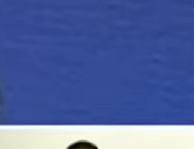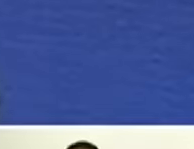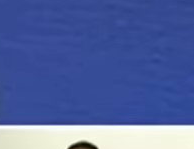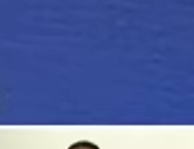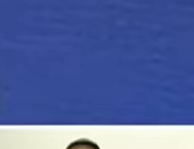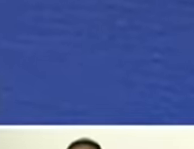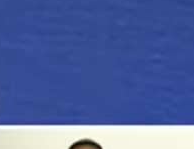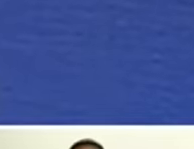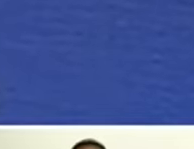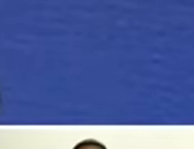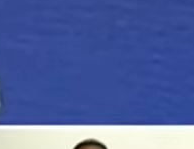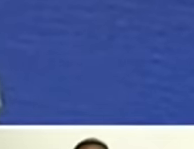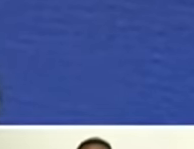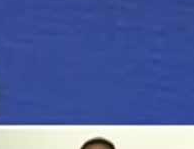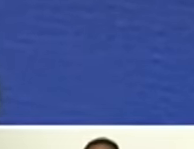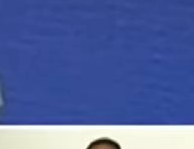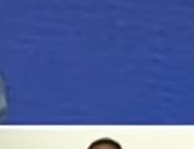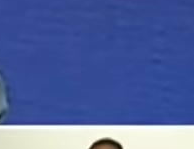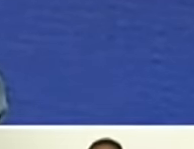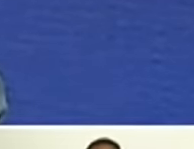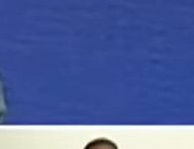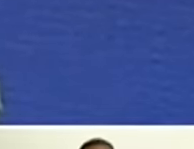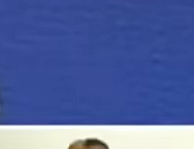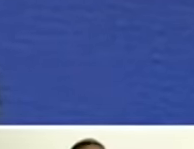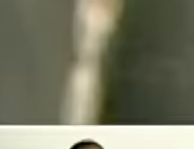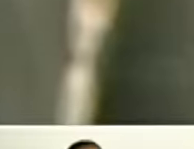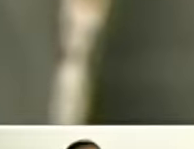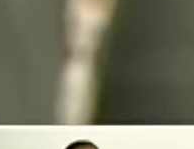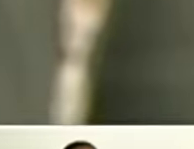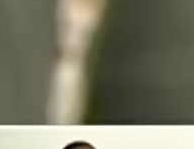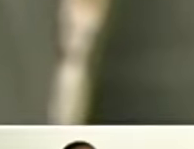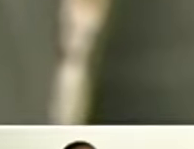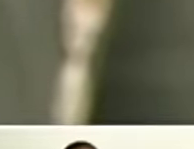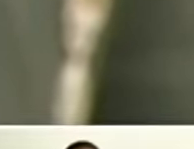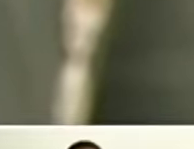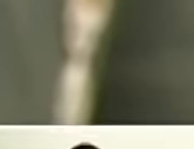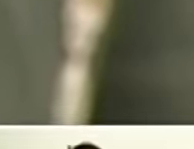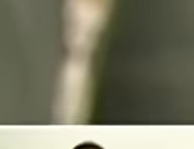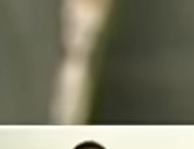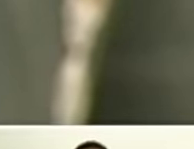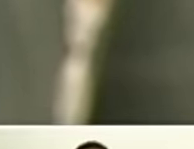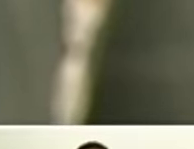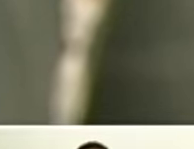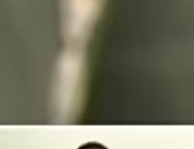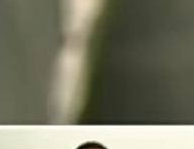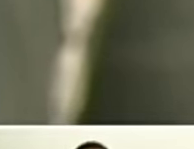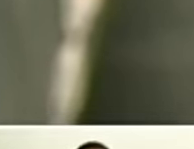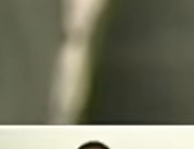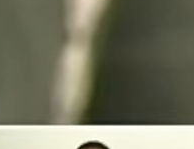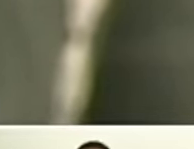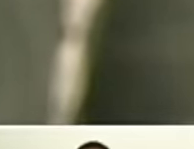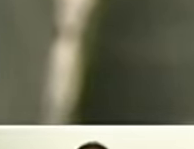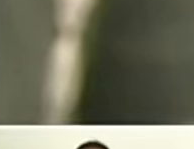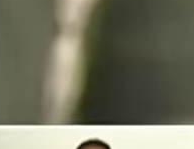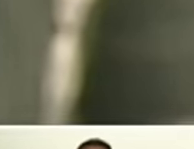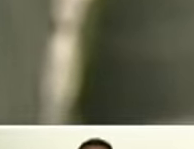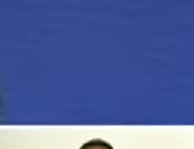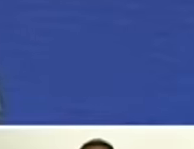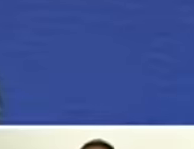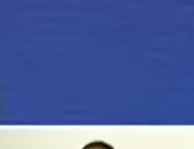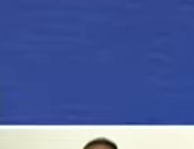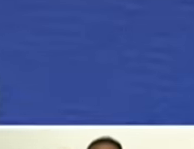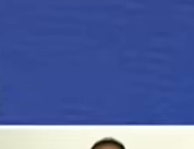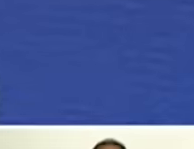no se le deja a una élite pensadora. Por primera vez en la historia, en base a la Constitución, este